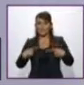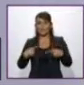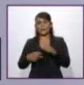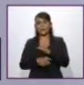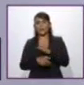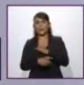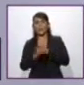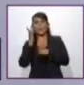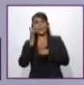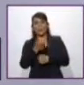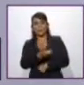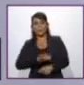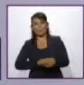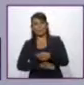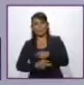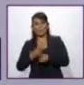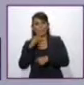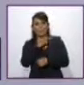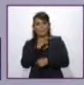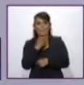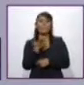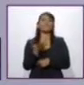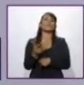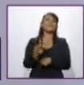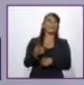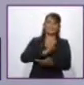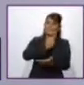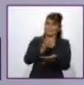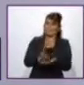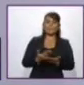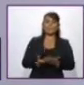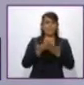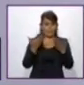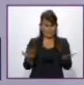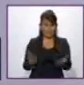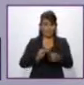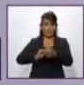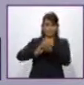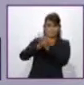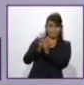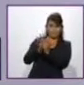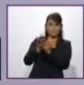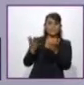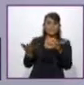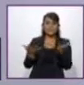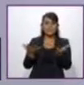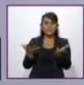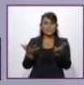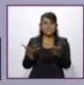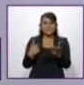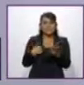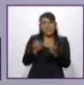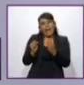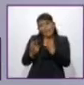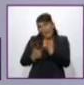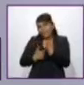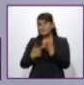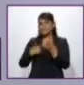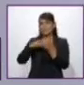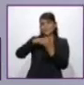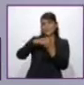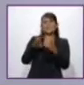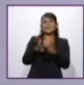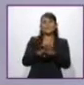tantos trámites. Hoy queremos aprovechar lo bueno que nos ha traído esta pandemia y es generar que todos los trámites se encuentren